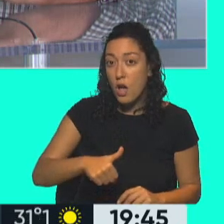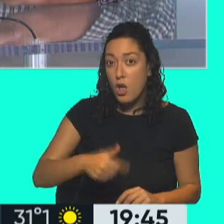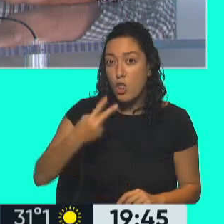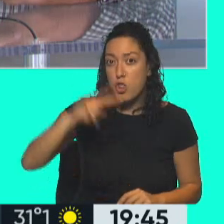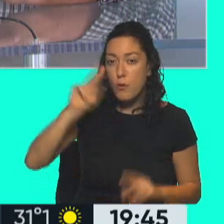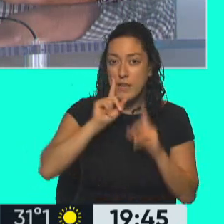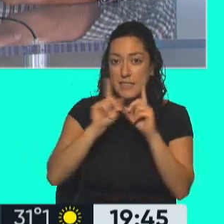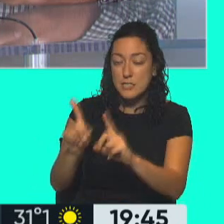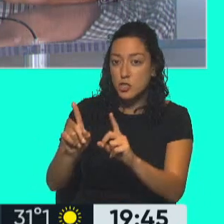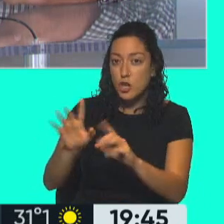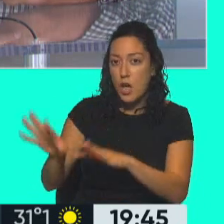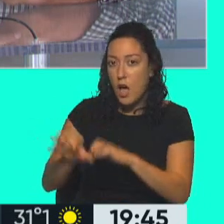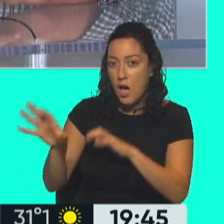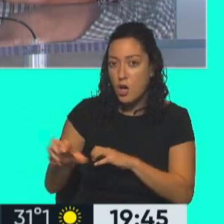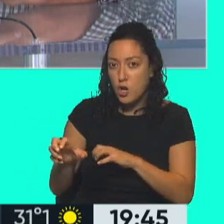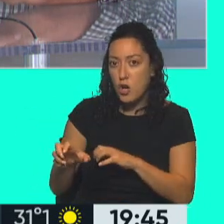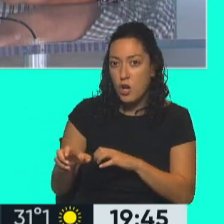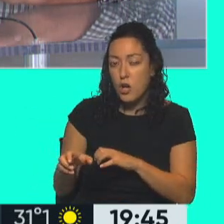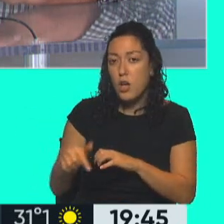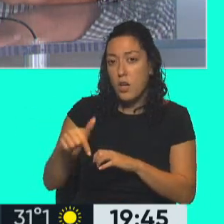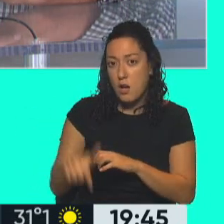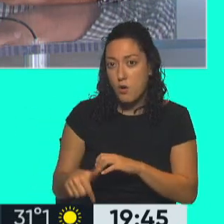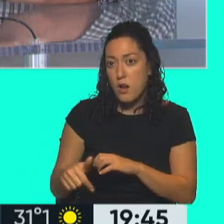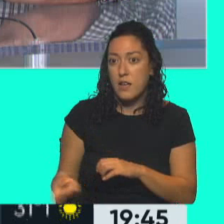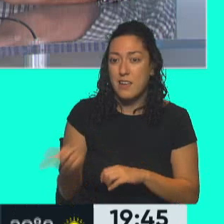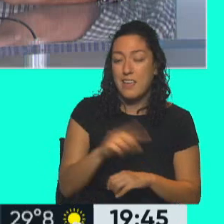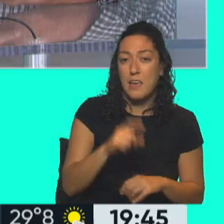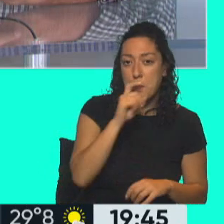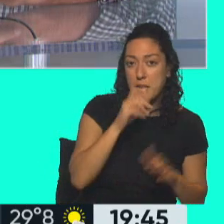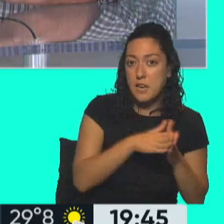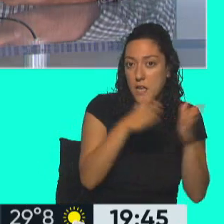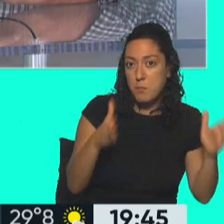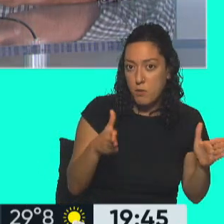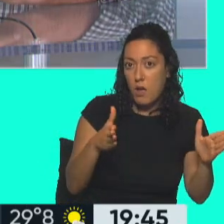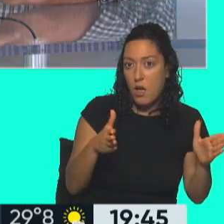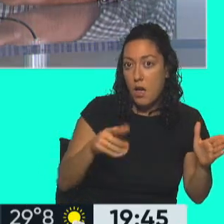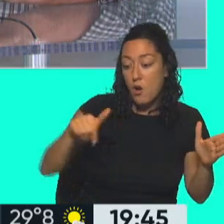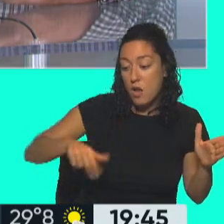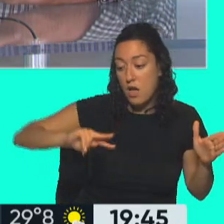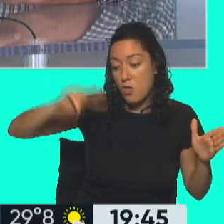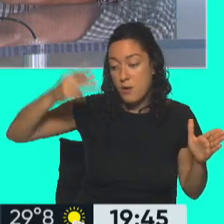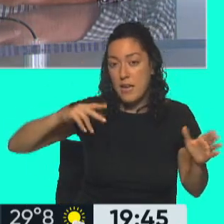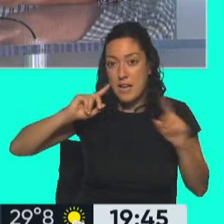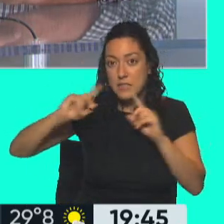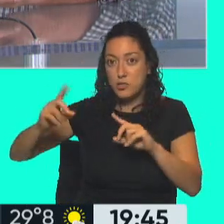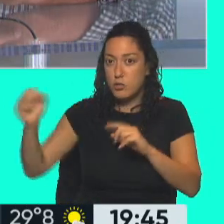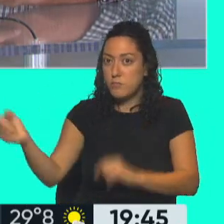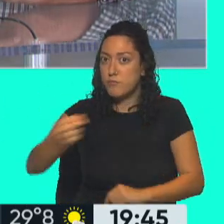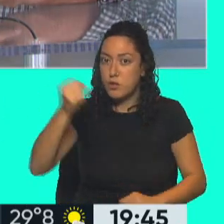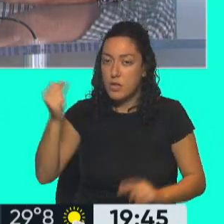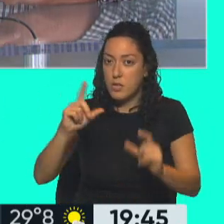al sector agropecuario de lo que lo atendía durante la época de macri el doble eh una cifra muy muy importante